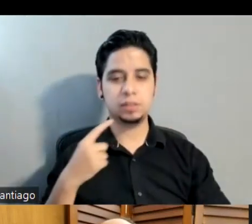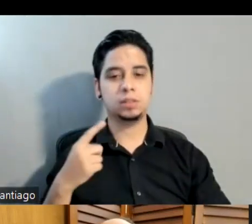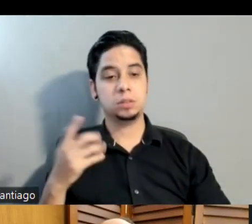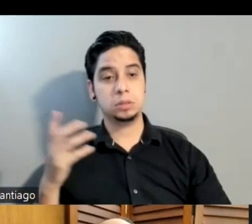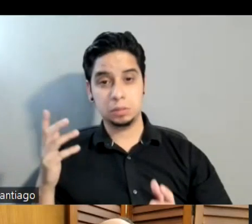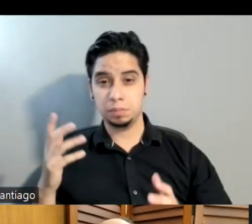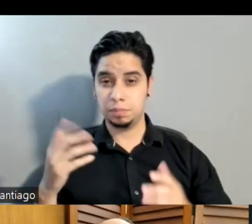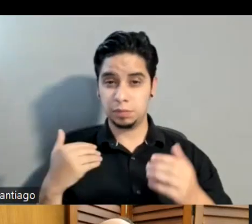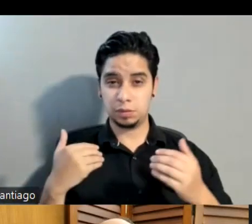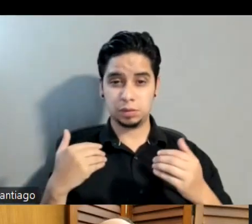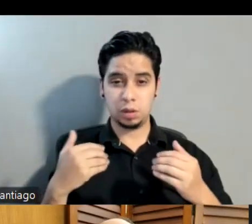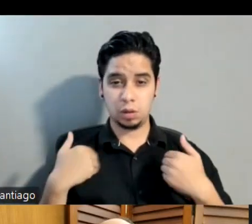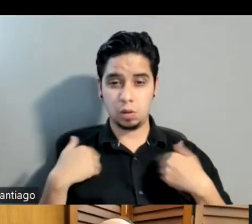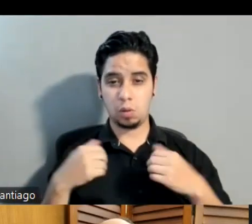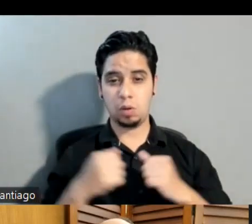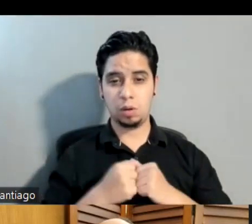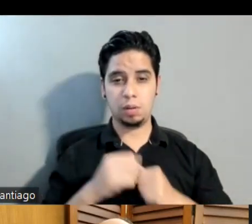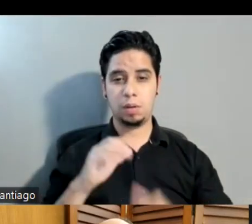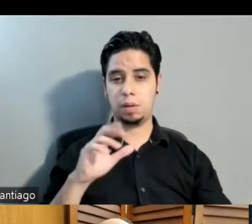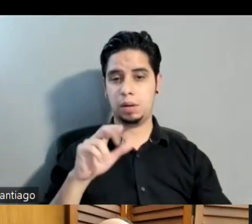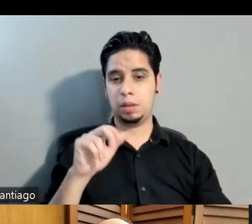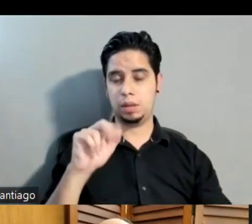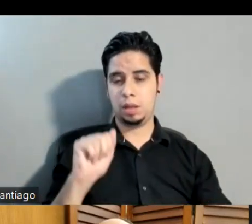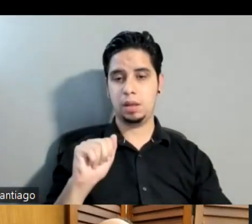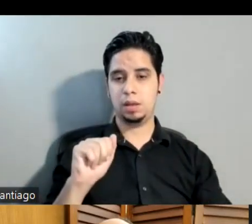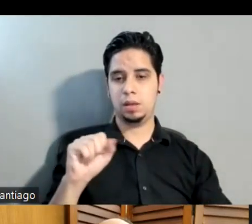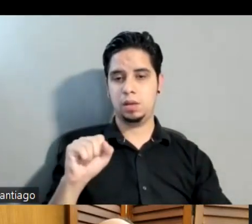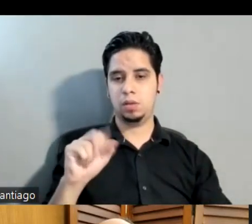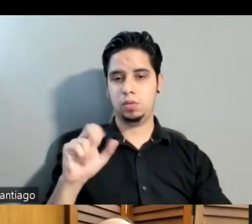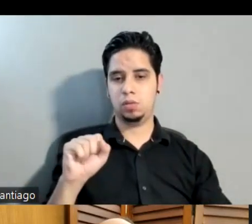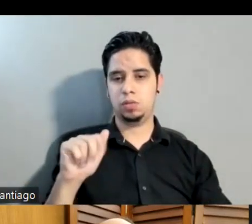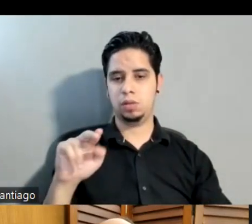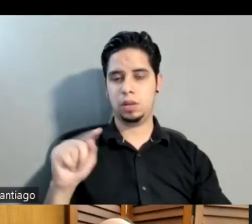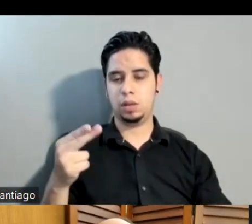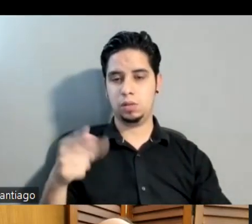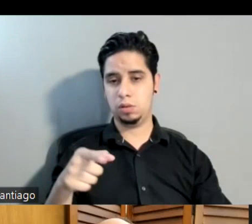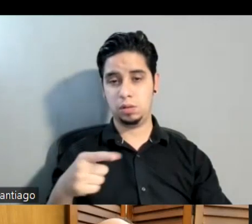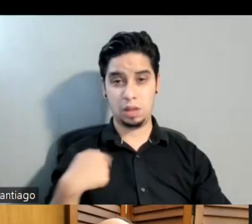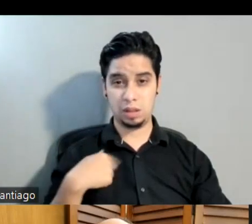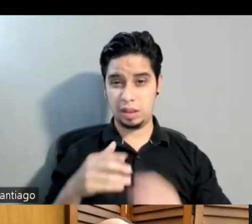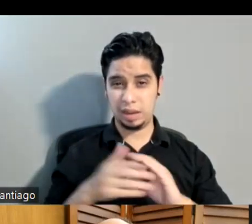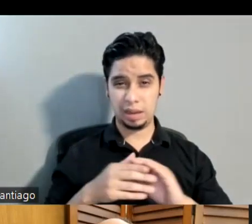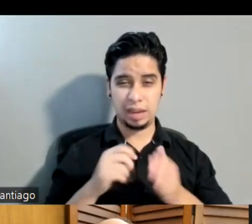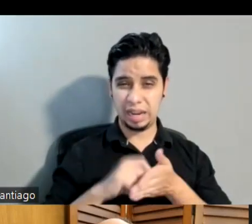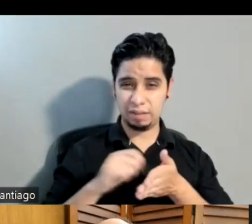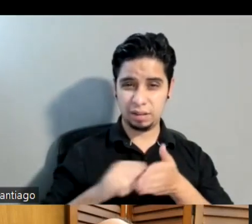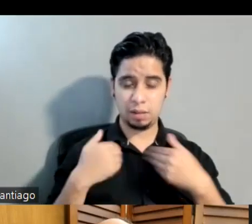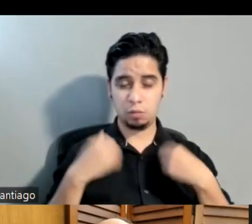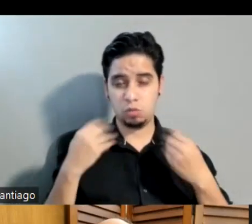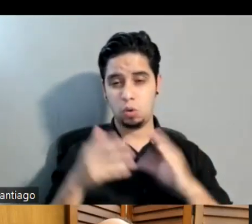con Cristina Soler y Susan Pacó, y las muchachas, escribe, que tú tienes muchísimos cuentos. Y yo dije, bueno, sí,